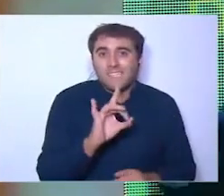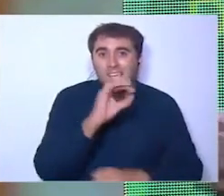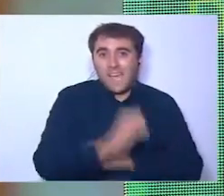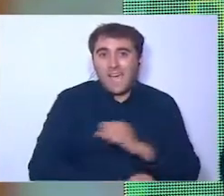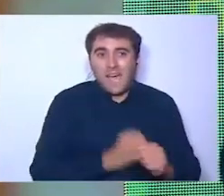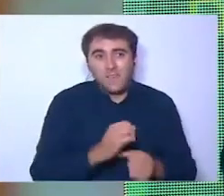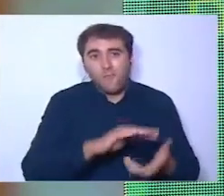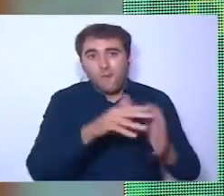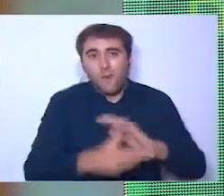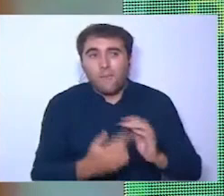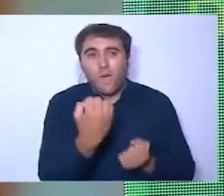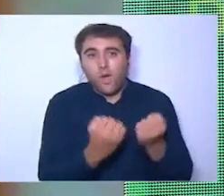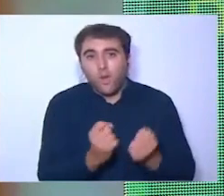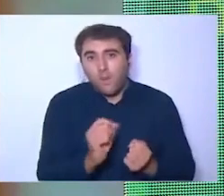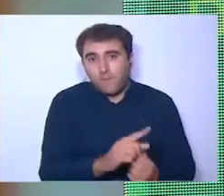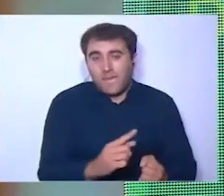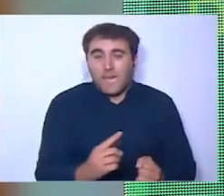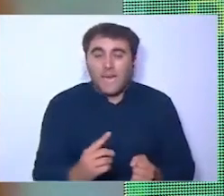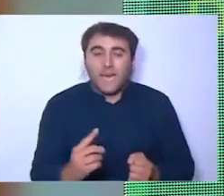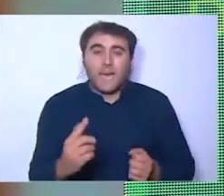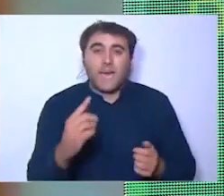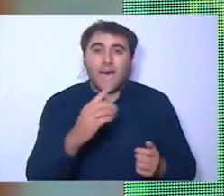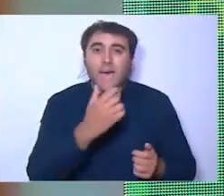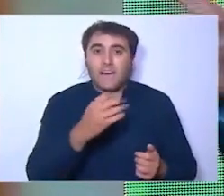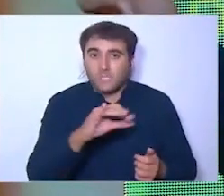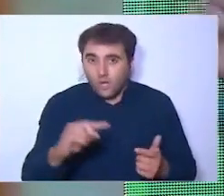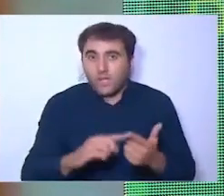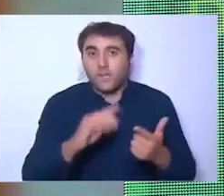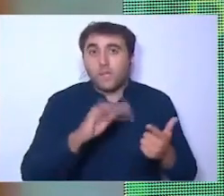de medidas económicas del Astori y Bergarismo, y